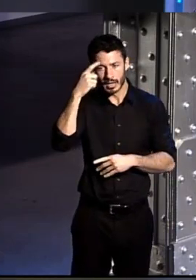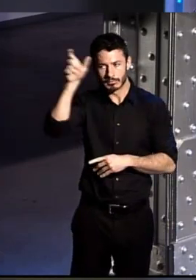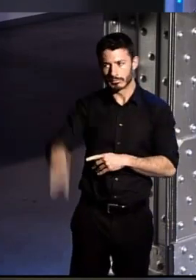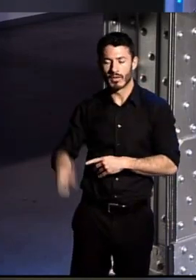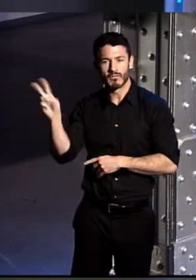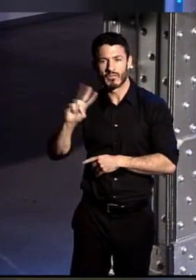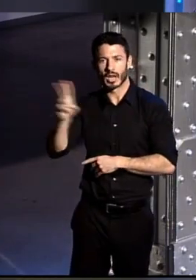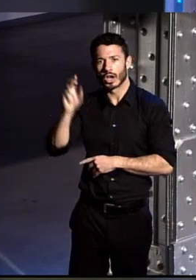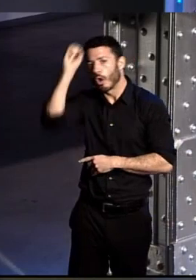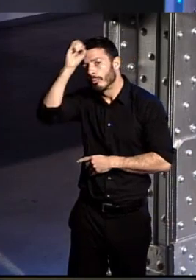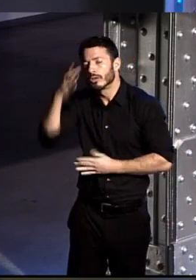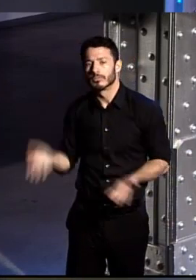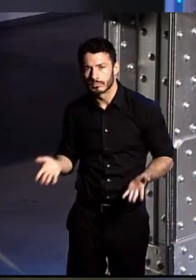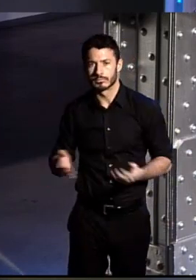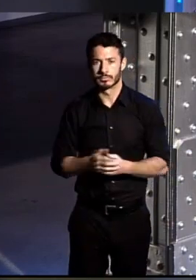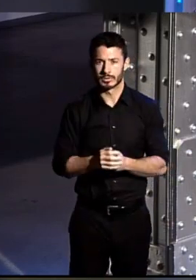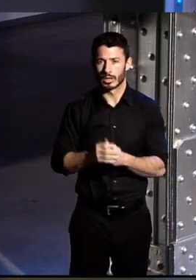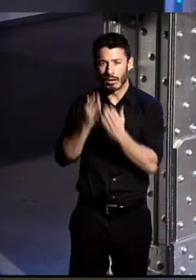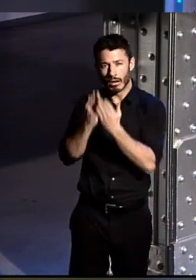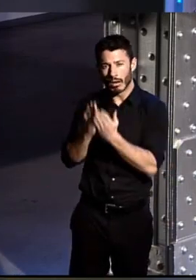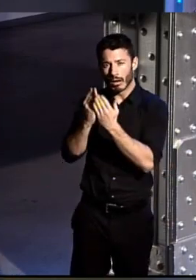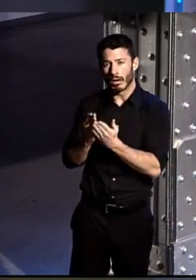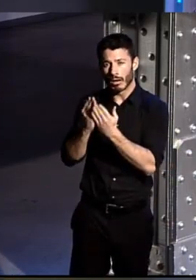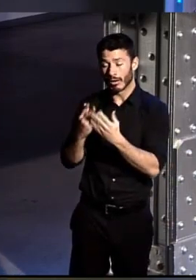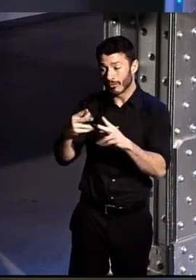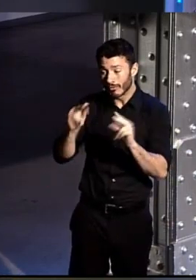encontré con este estudio es que, lo primero,